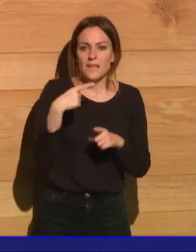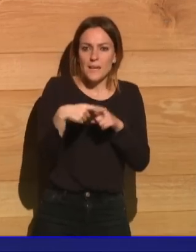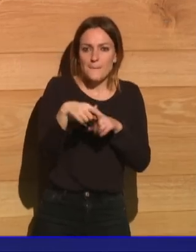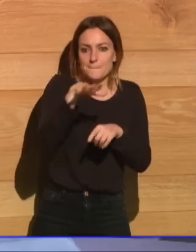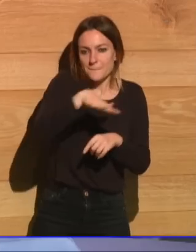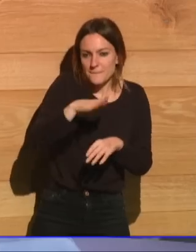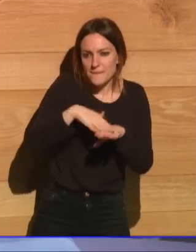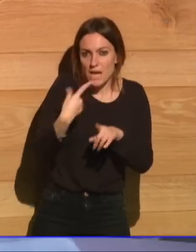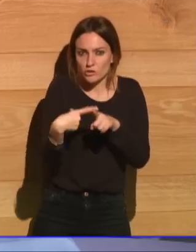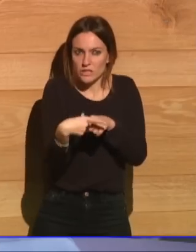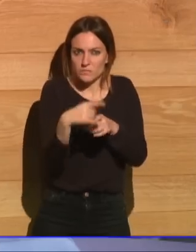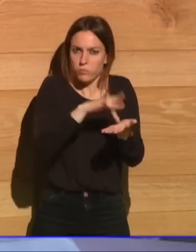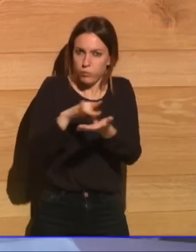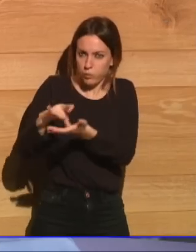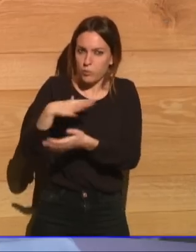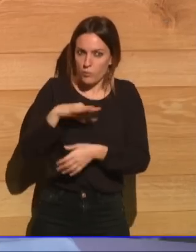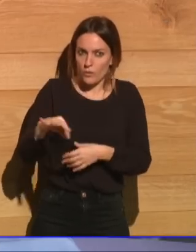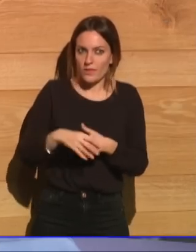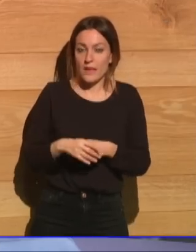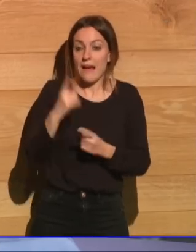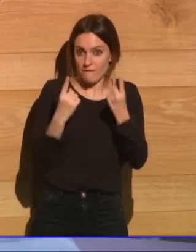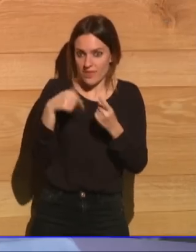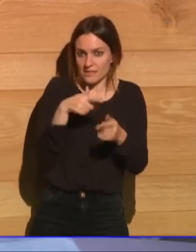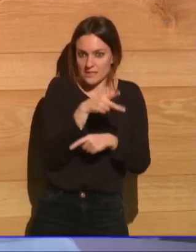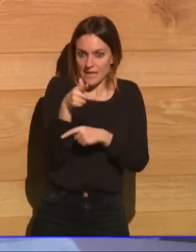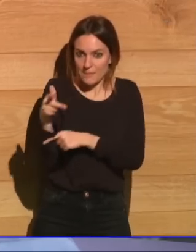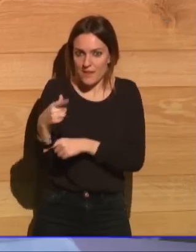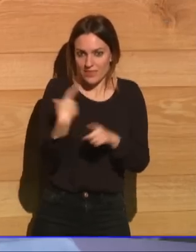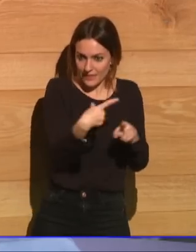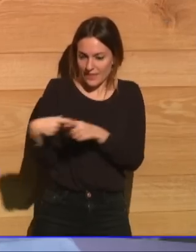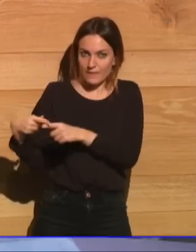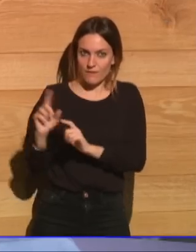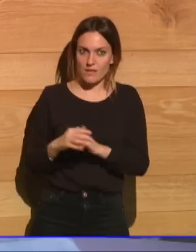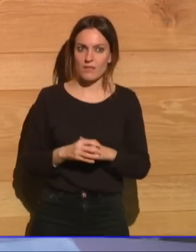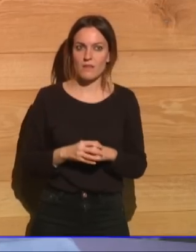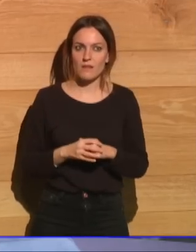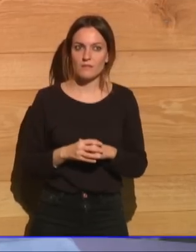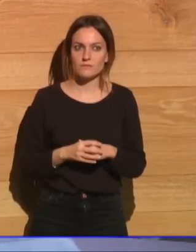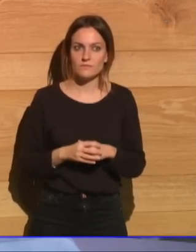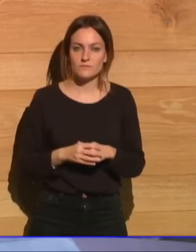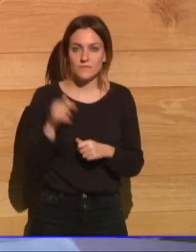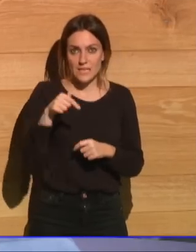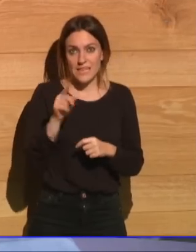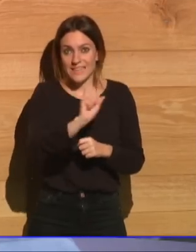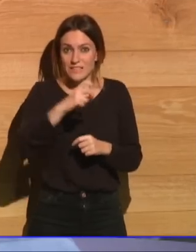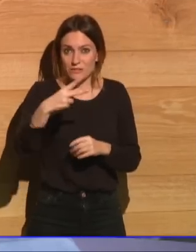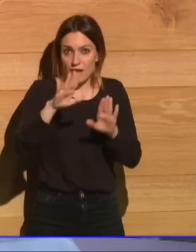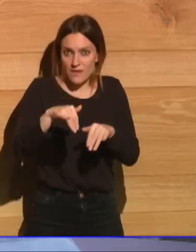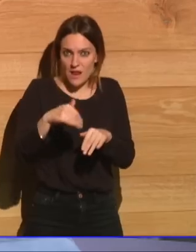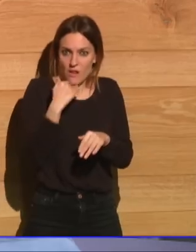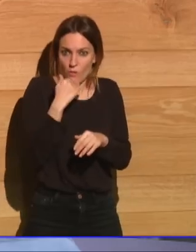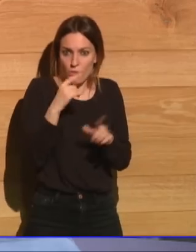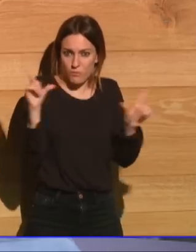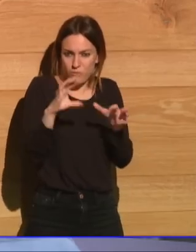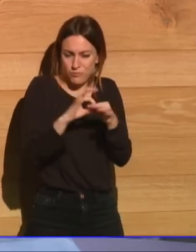cosas. Muchas veces distribuyendo, de hecho, varias cámaras a la vez. Al modo más de la televisión, pero con un resultado que no es nada televisivo,